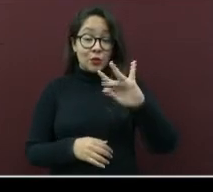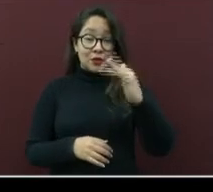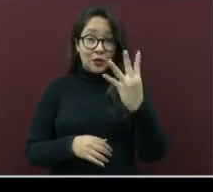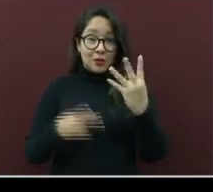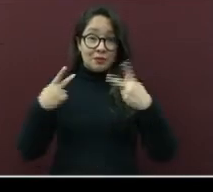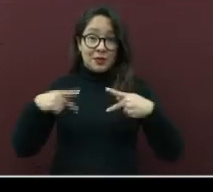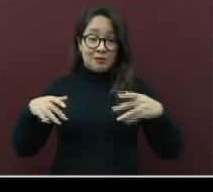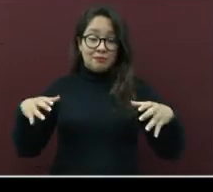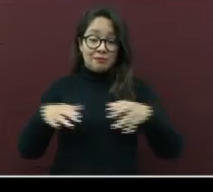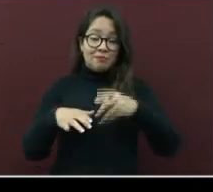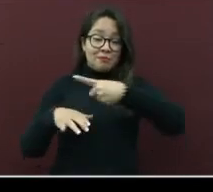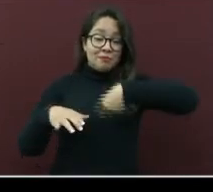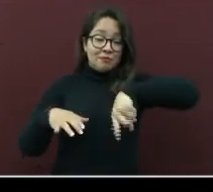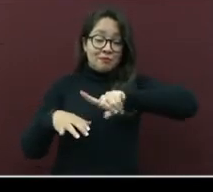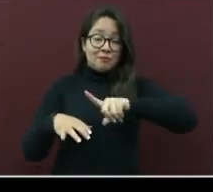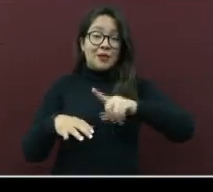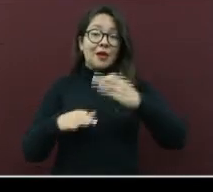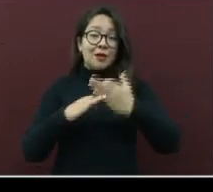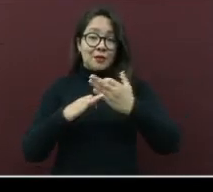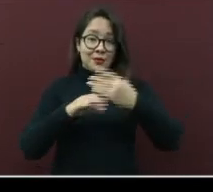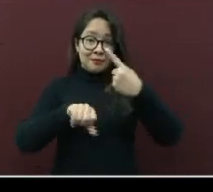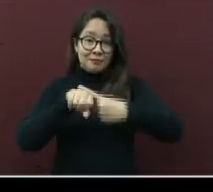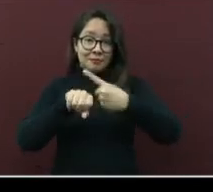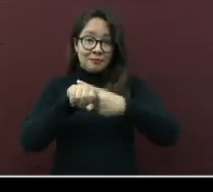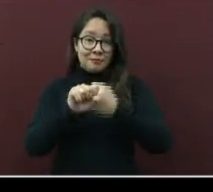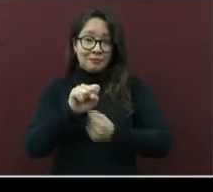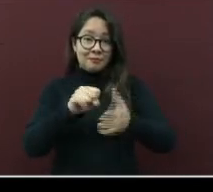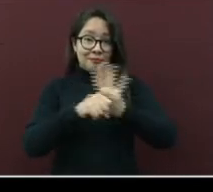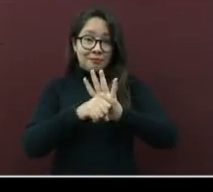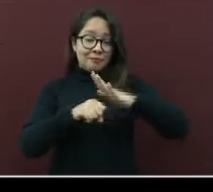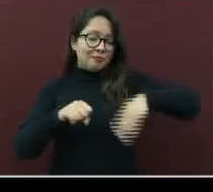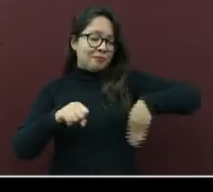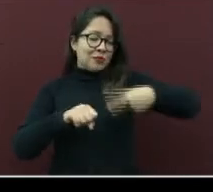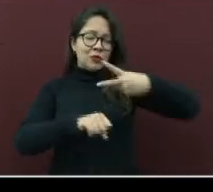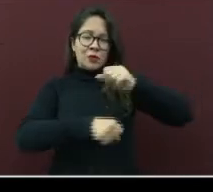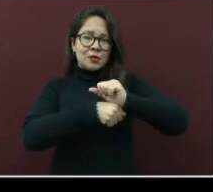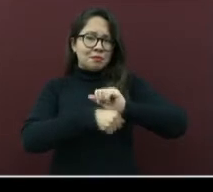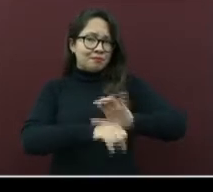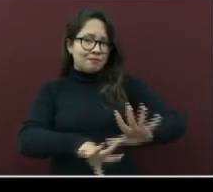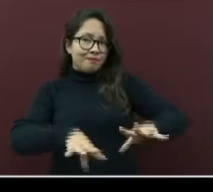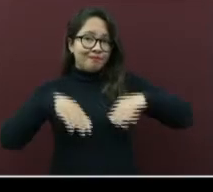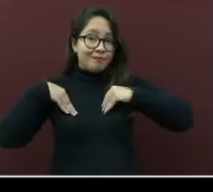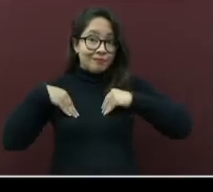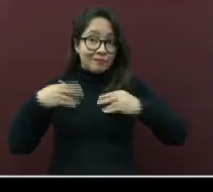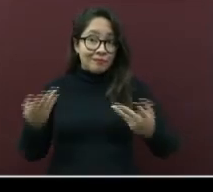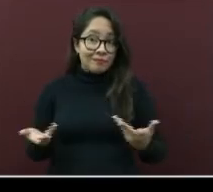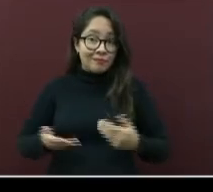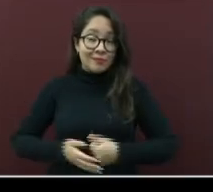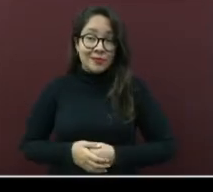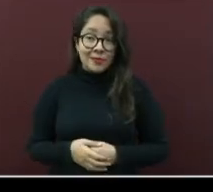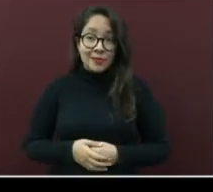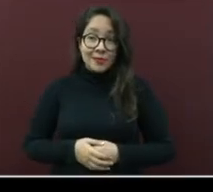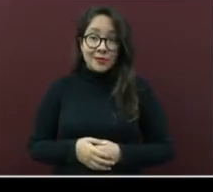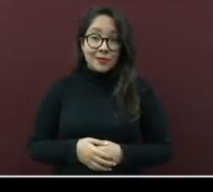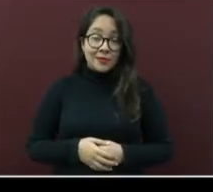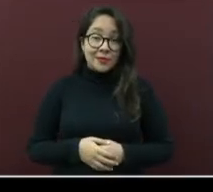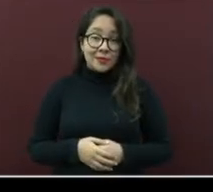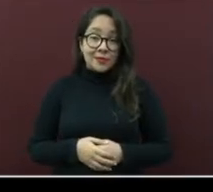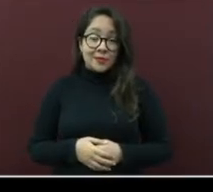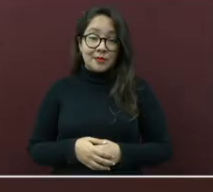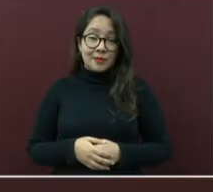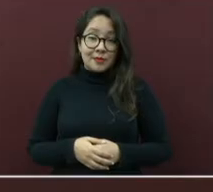estos representan a los pacientes que desarrollaron su cuadro clínico de kobe 19 en las últimas